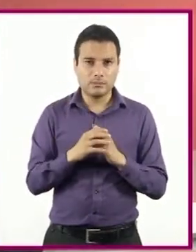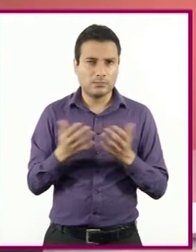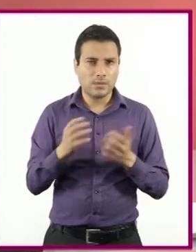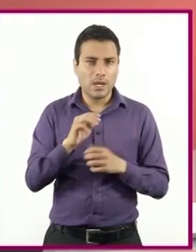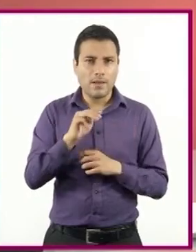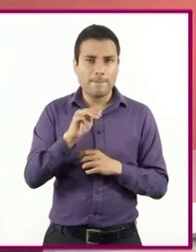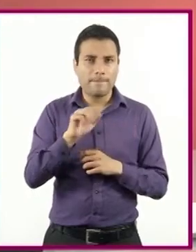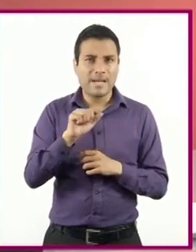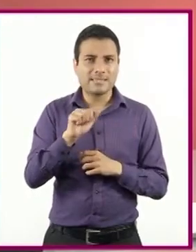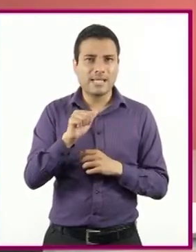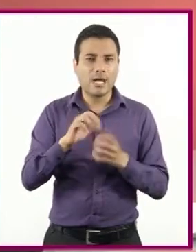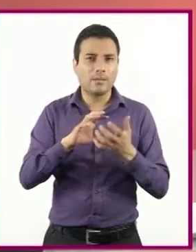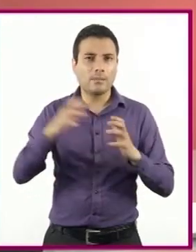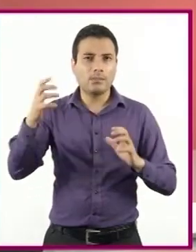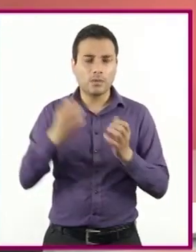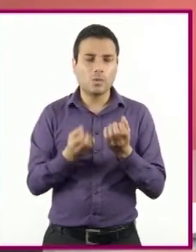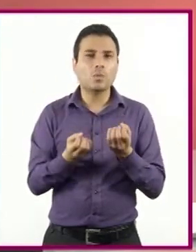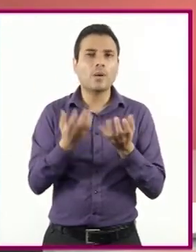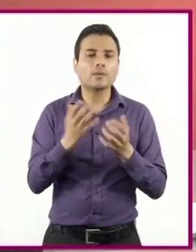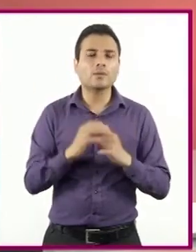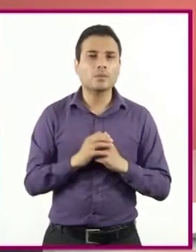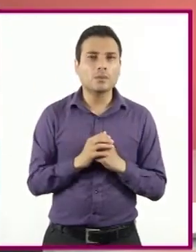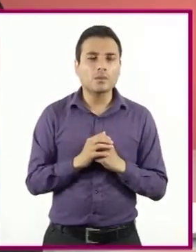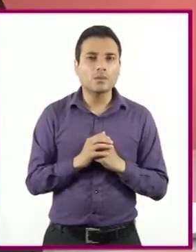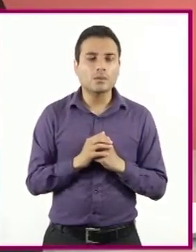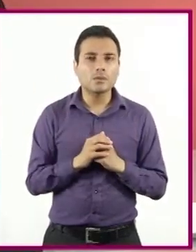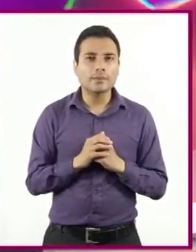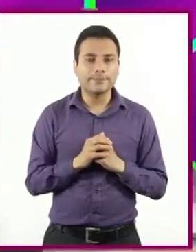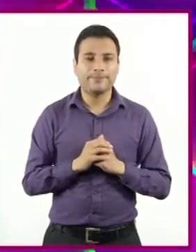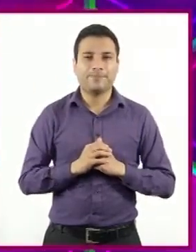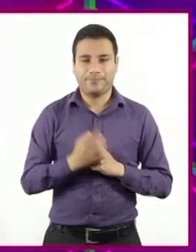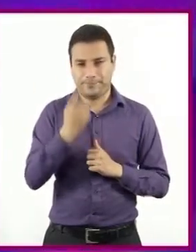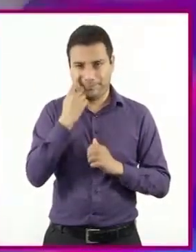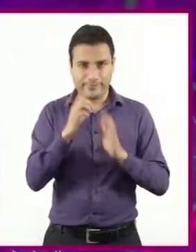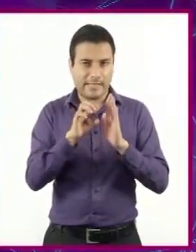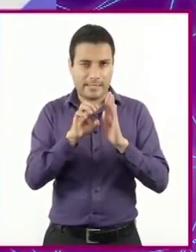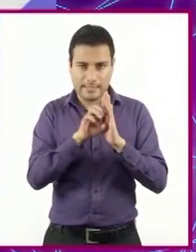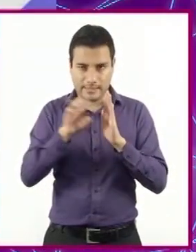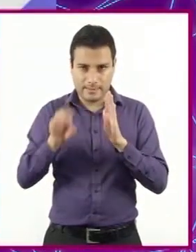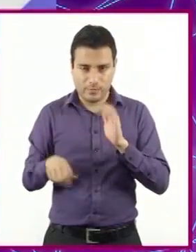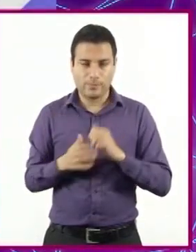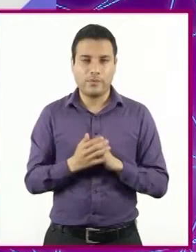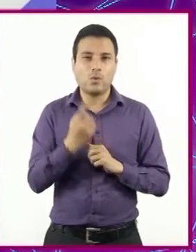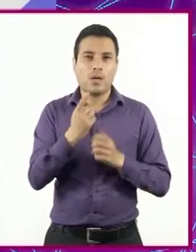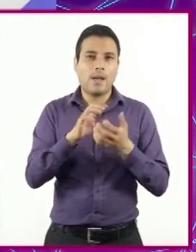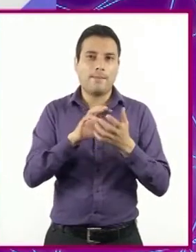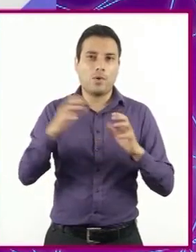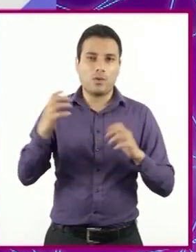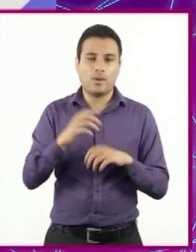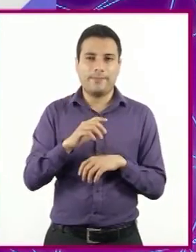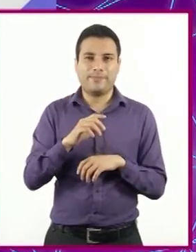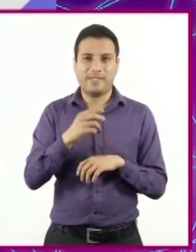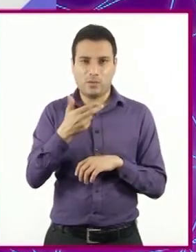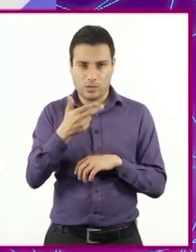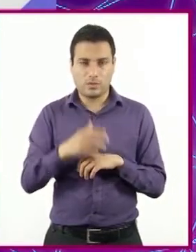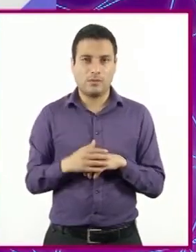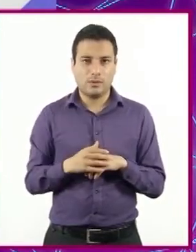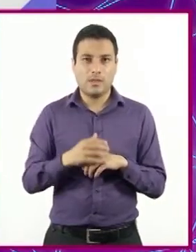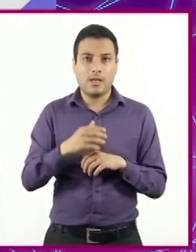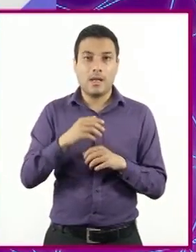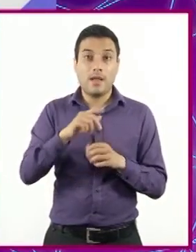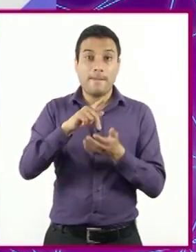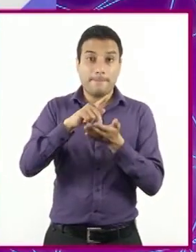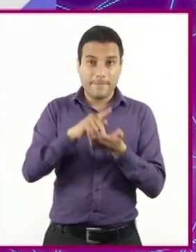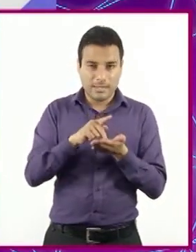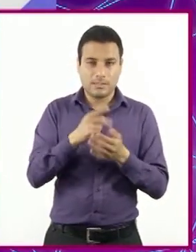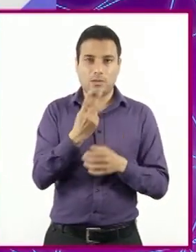masa molecular? Ahora, por ejemplo, una molécula de hidrógeno tiene una masa de 2 gramos.